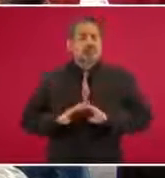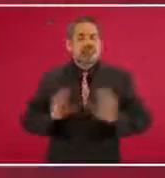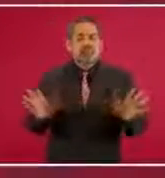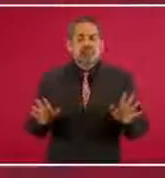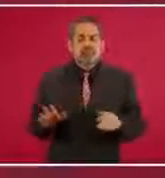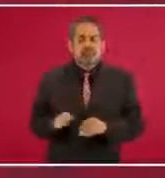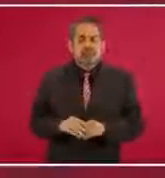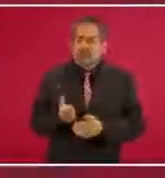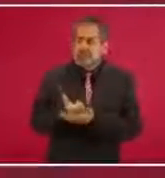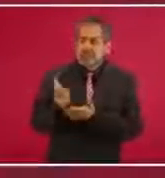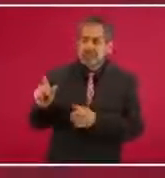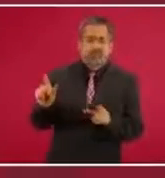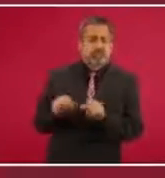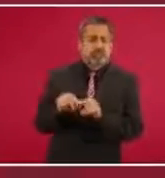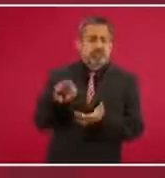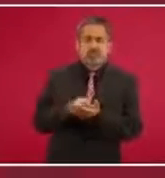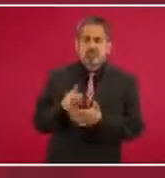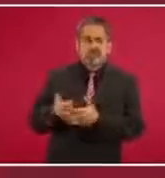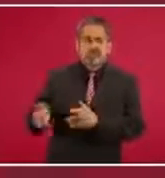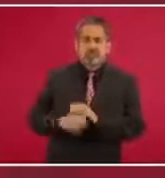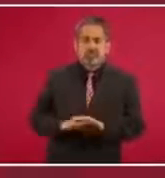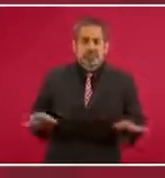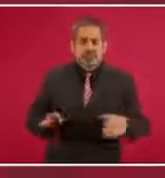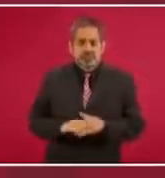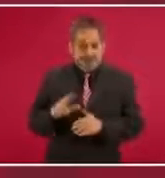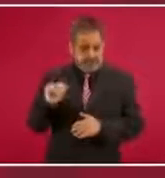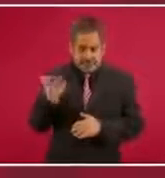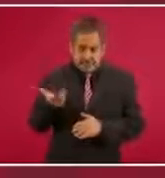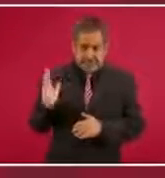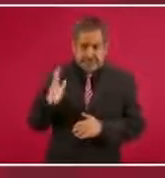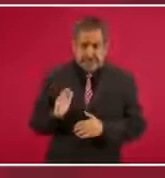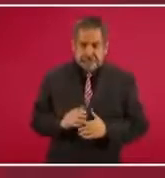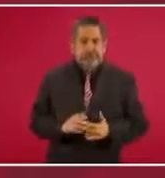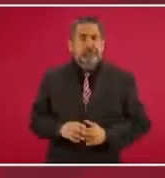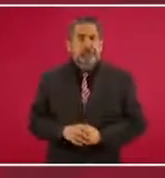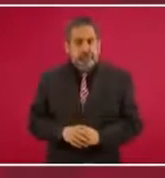con salario mínimo y vámonos